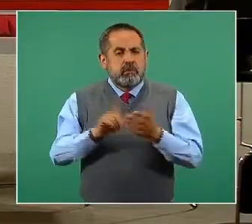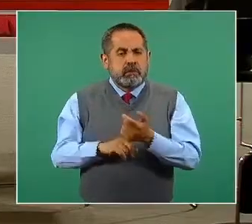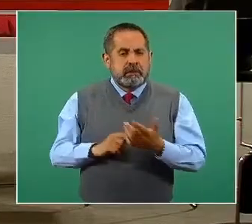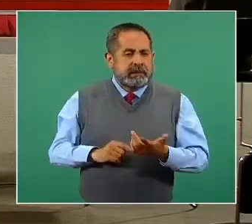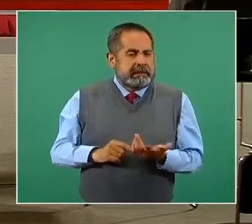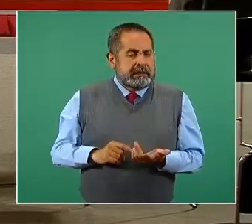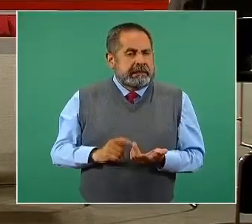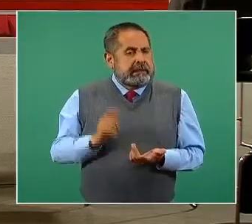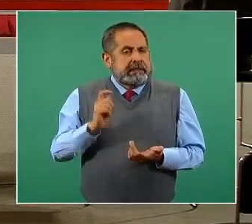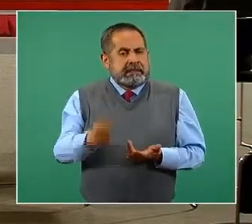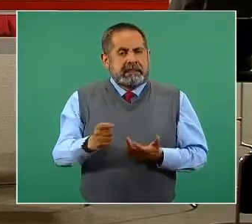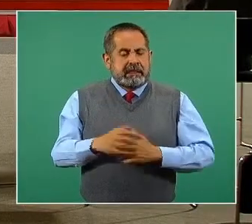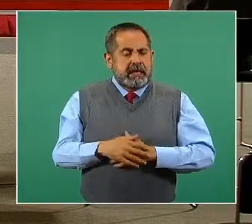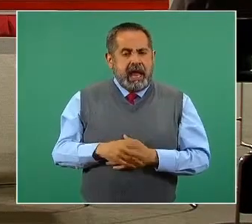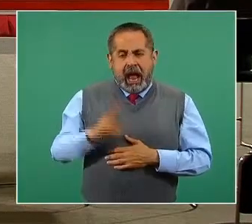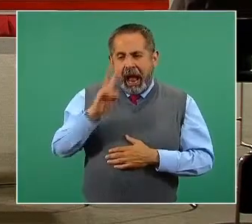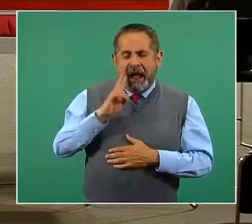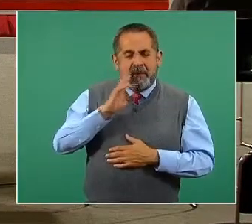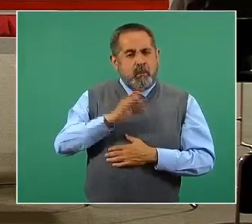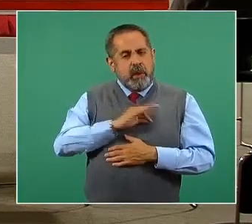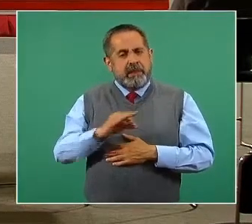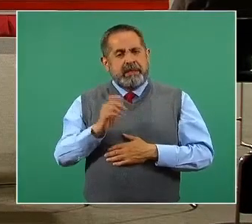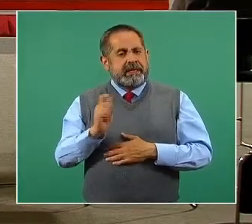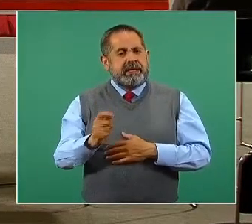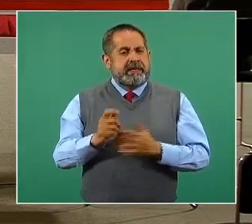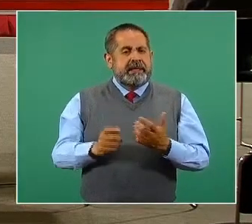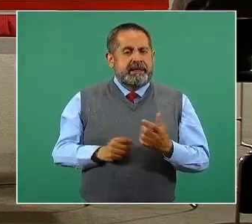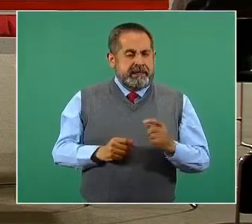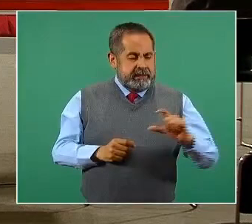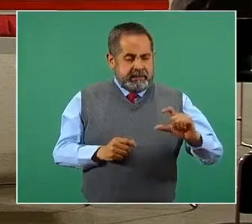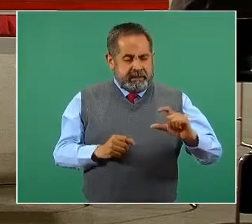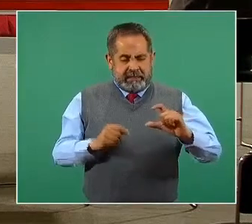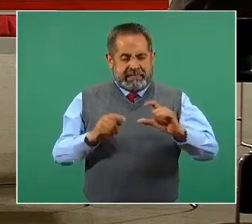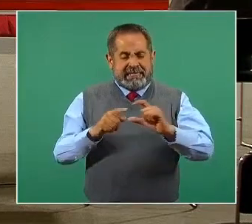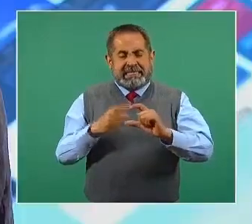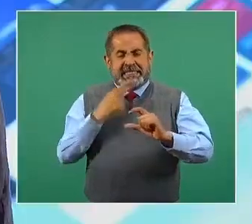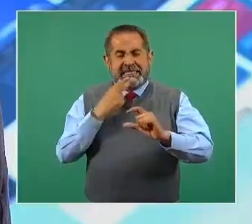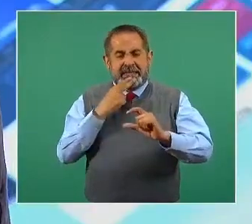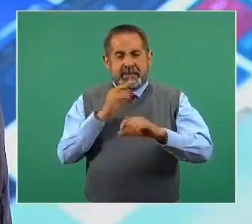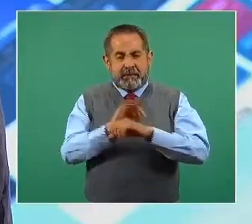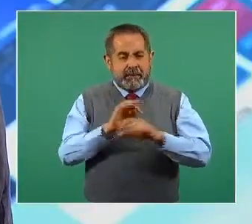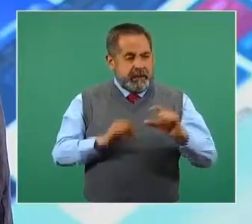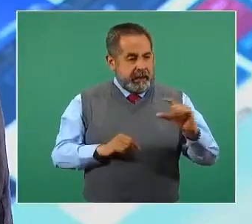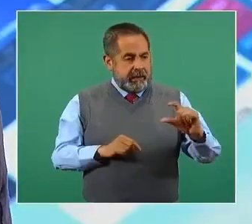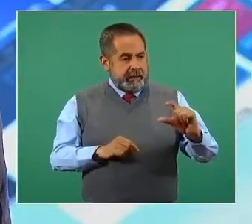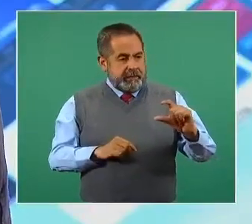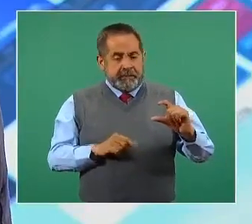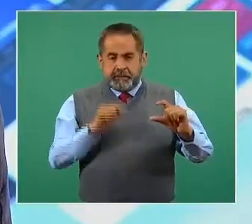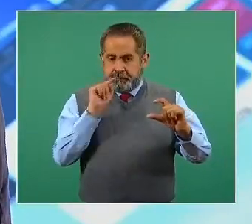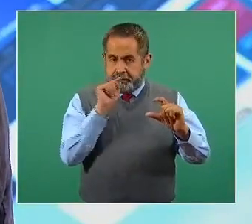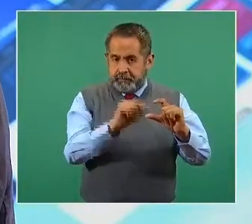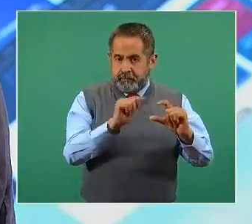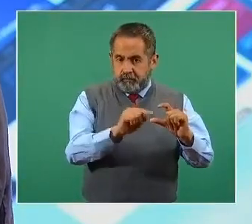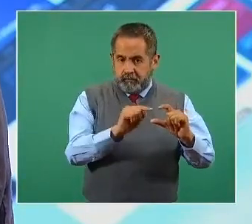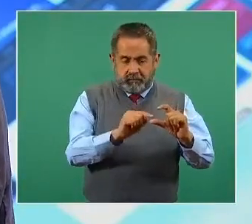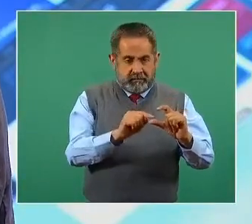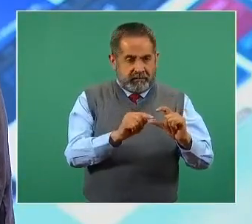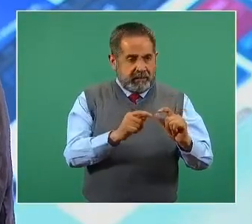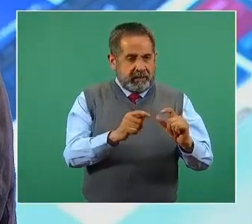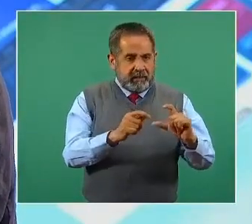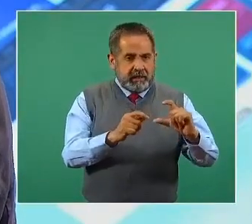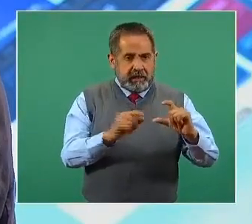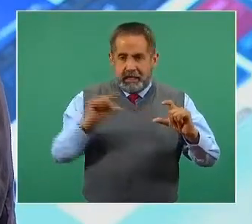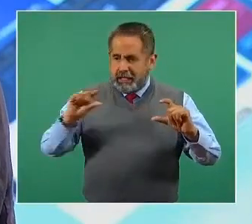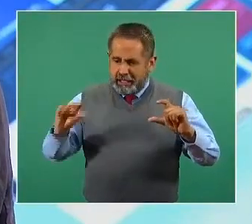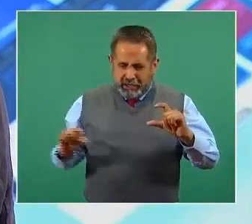es la potencia o la capacidad de proteger de la primera dosis, en vez de estar